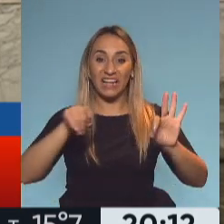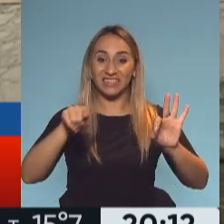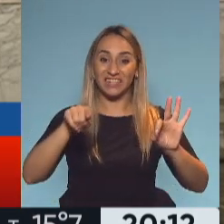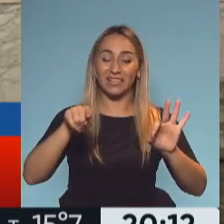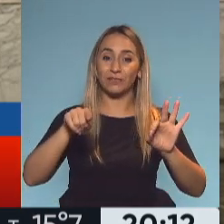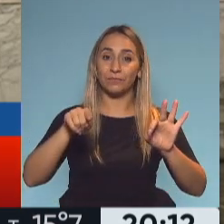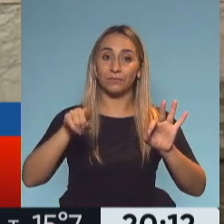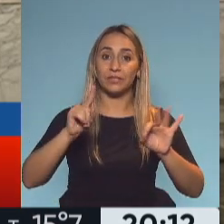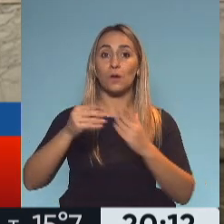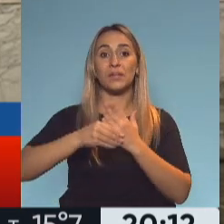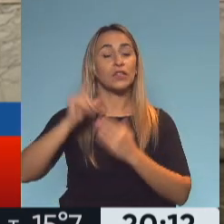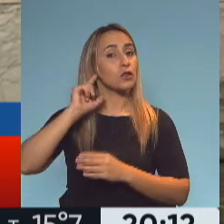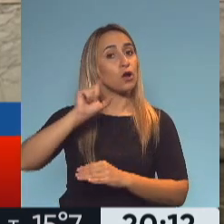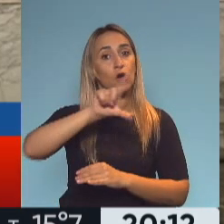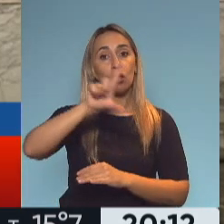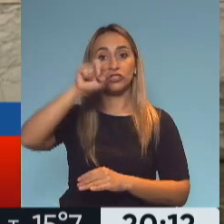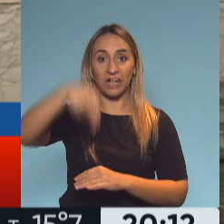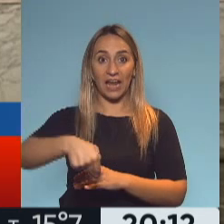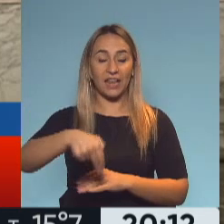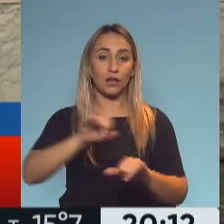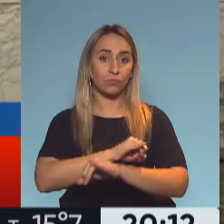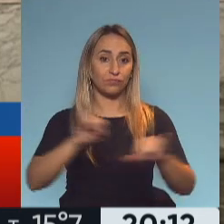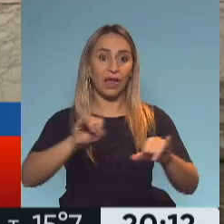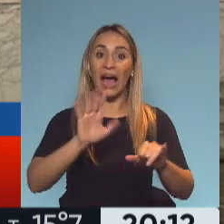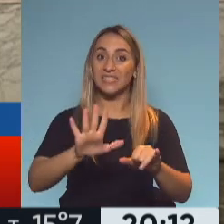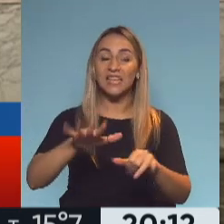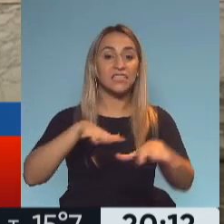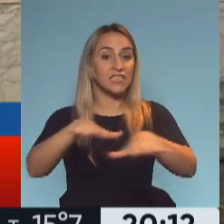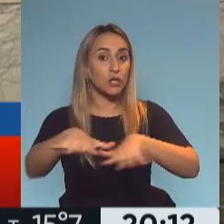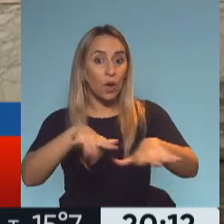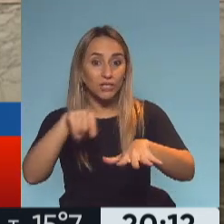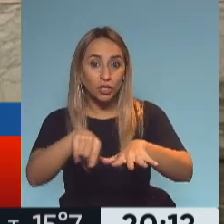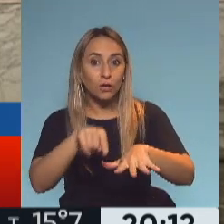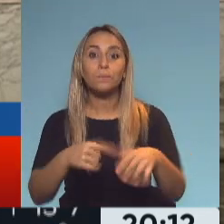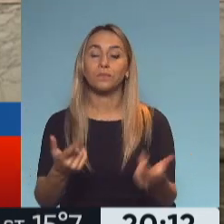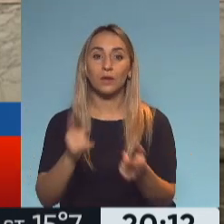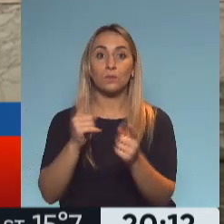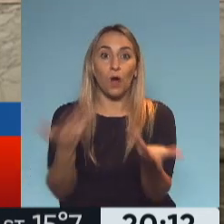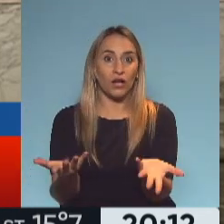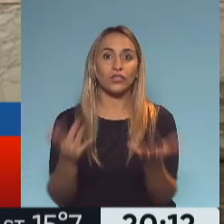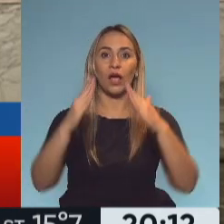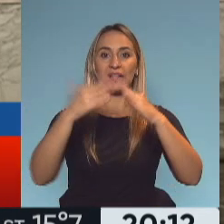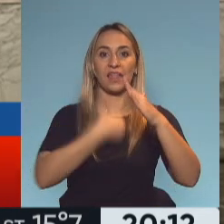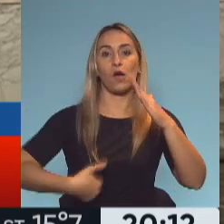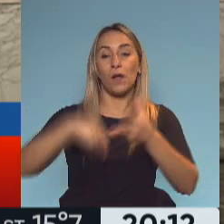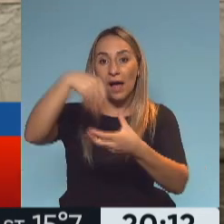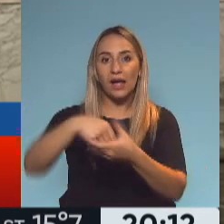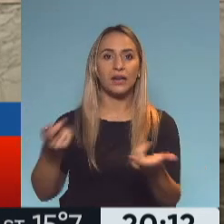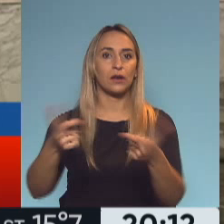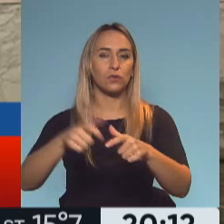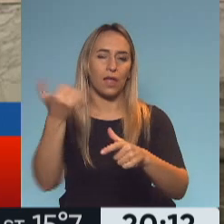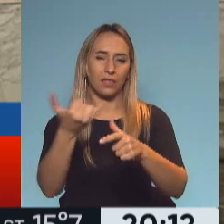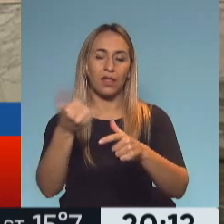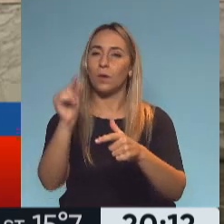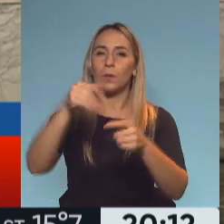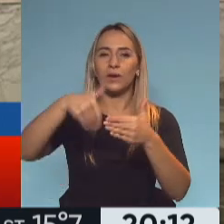Fiorentino está contando como contexto, como escenario para esa reunión que sucede en Casa de Gobierno. En ratito nada